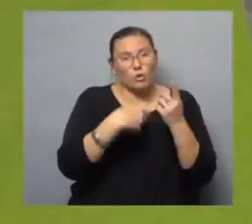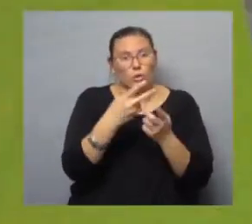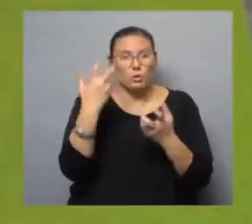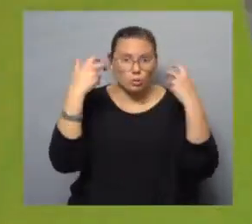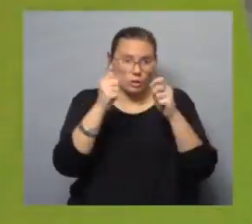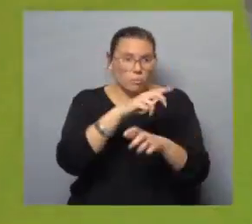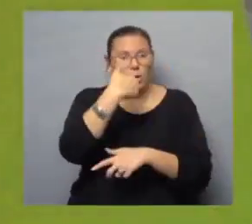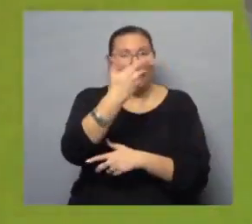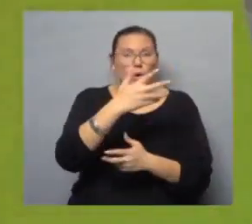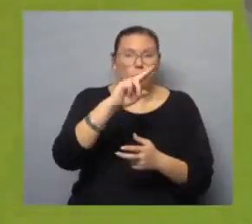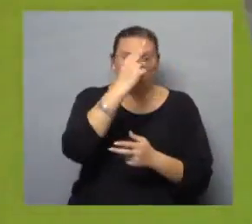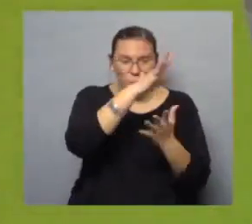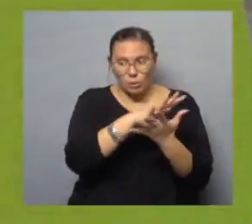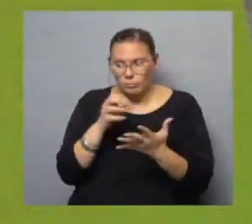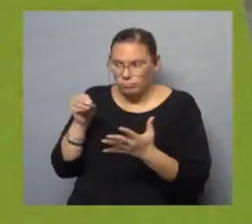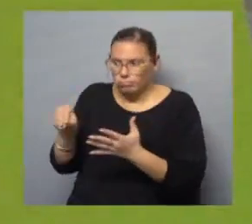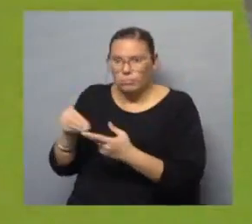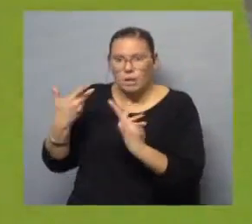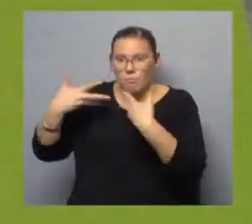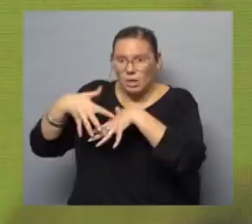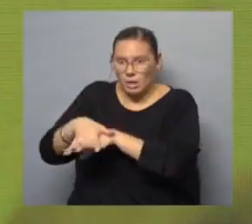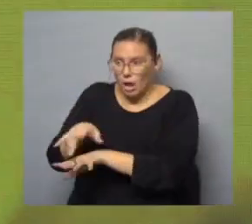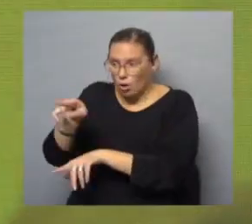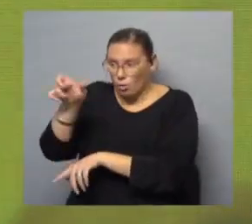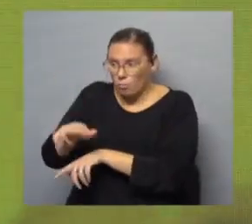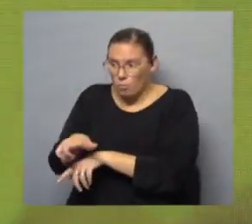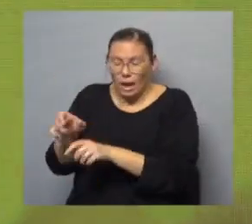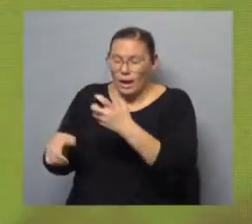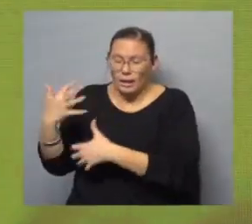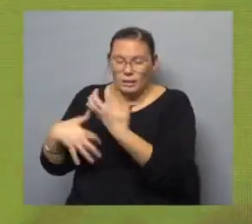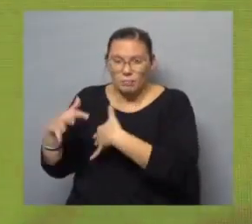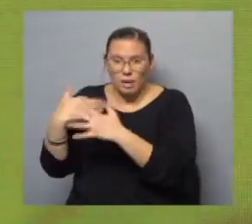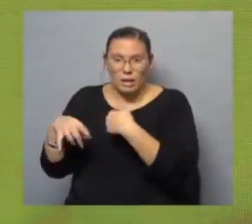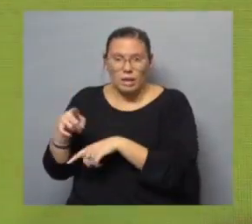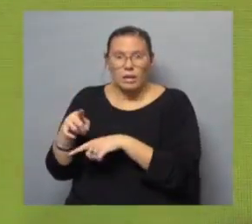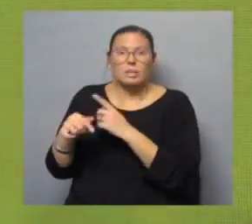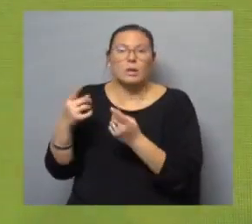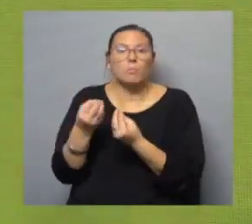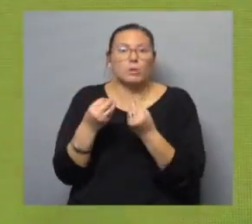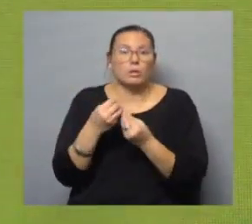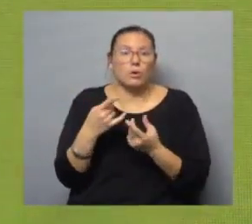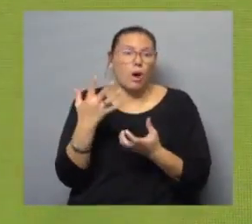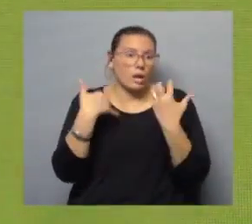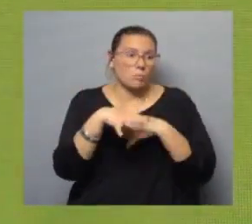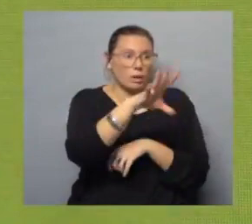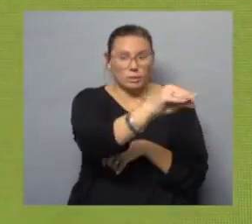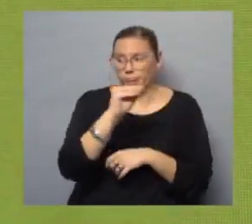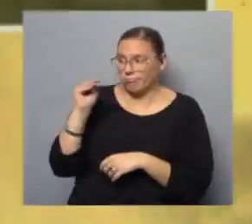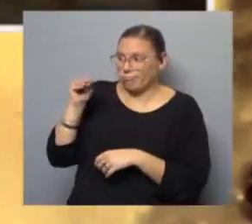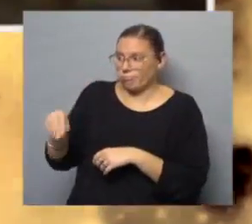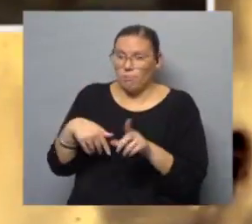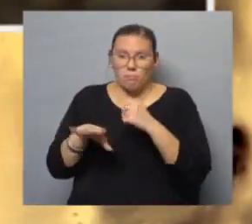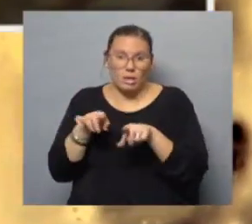de Uruguay y mezclarla con la que está allí en la reserva. Claro, y uno se pregunta por qué no trasladaron a los animales de Salto